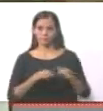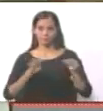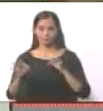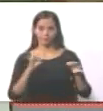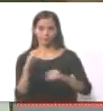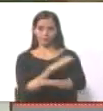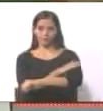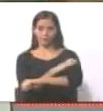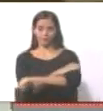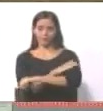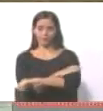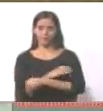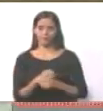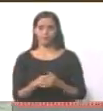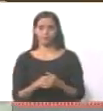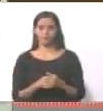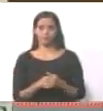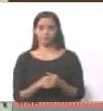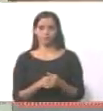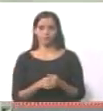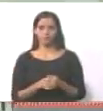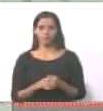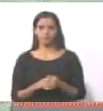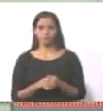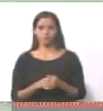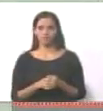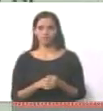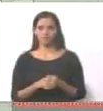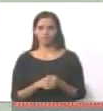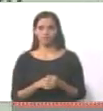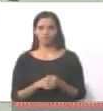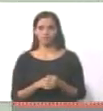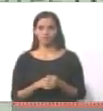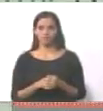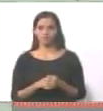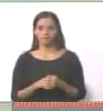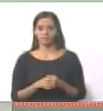derecha. Infobae. ¿Infobae no son los mismos estos? Sí, claro.